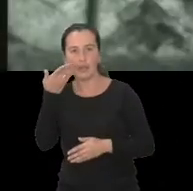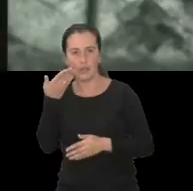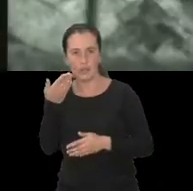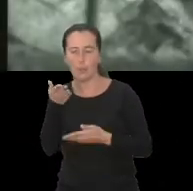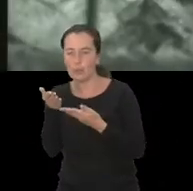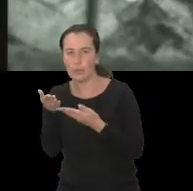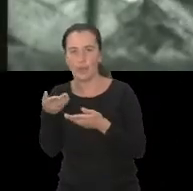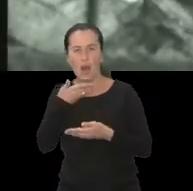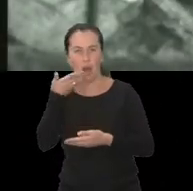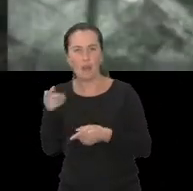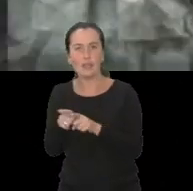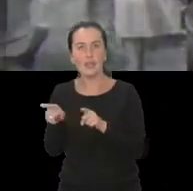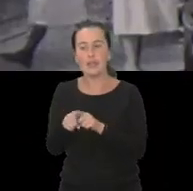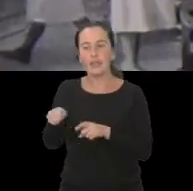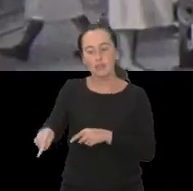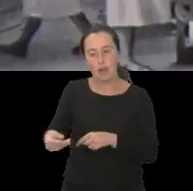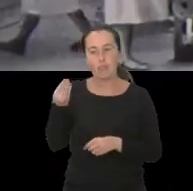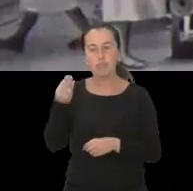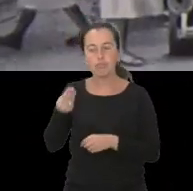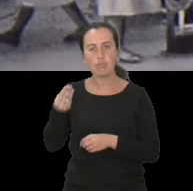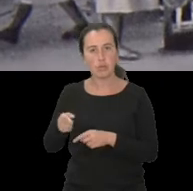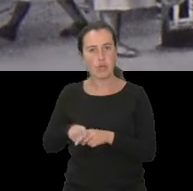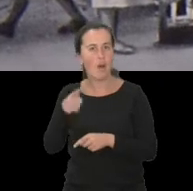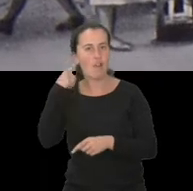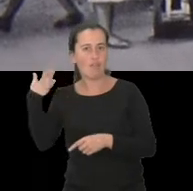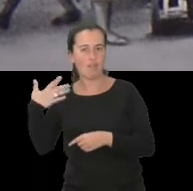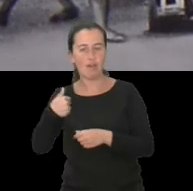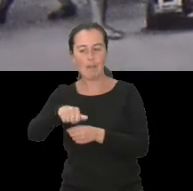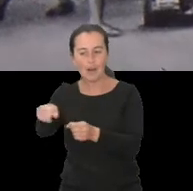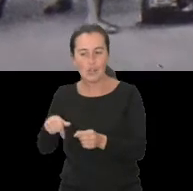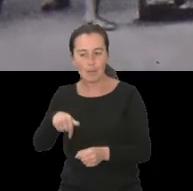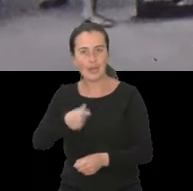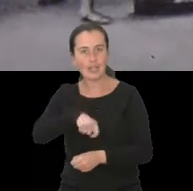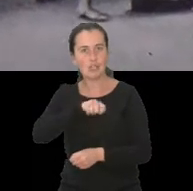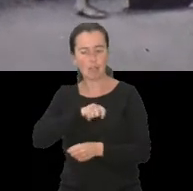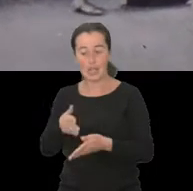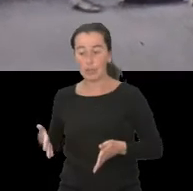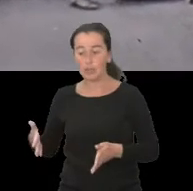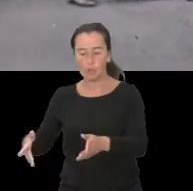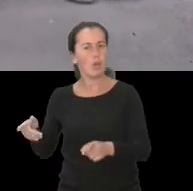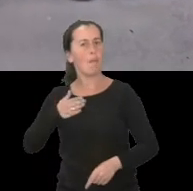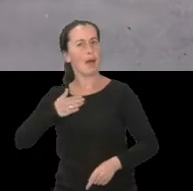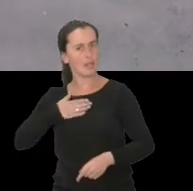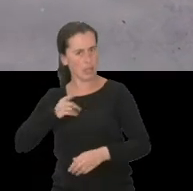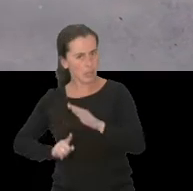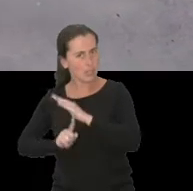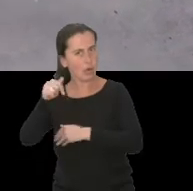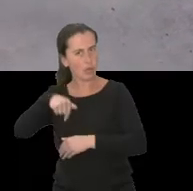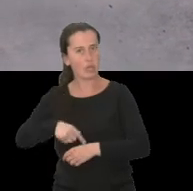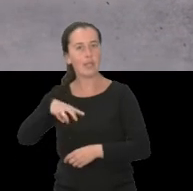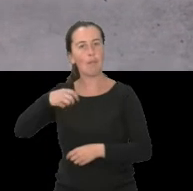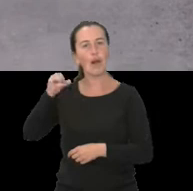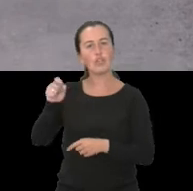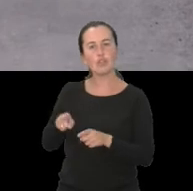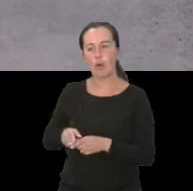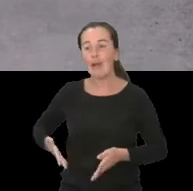que darán un gran prestigio a la conserva española. Este túnel patentado por Masó de 50